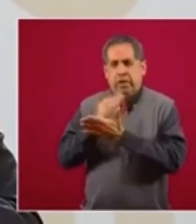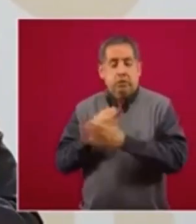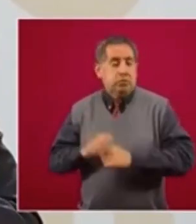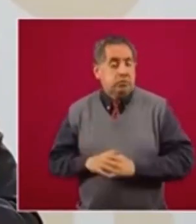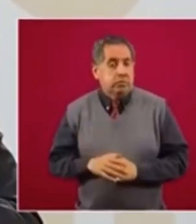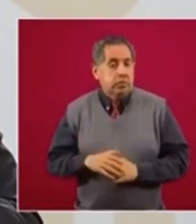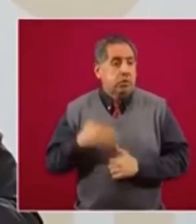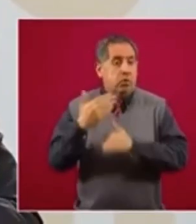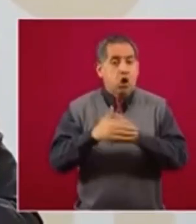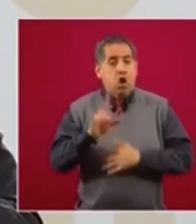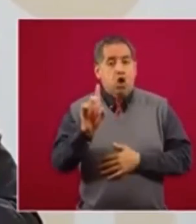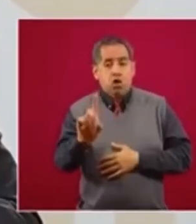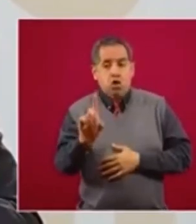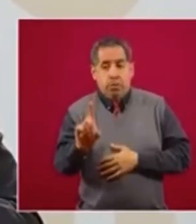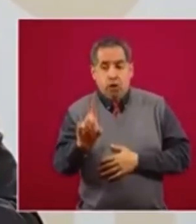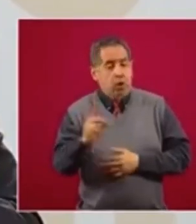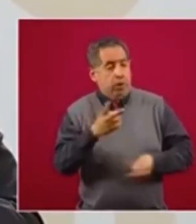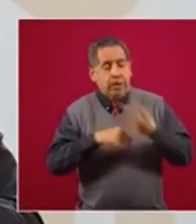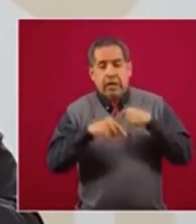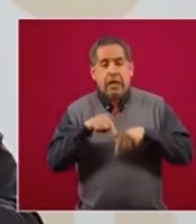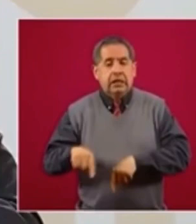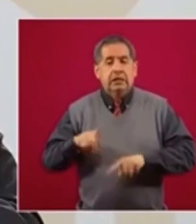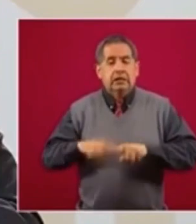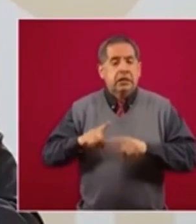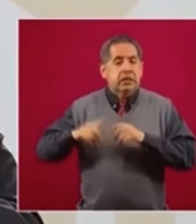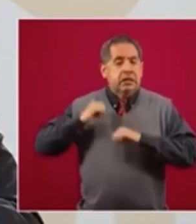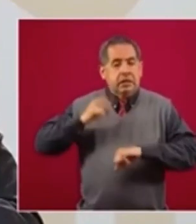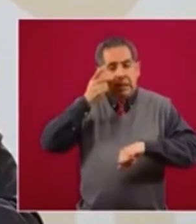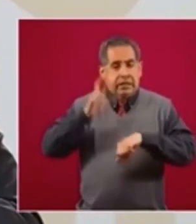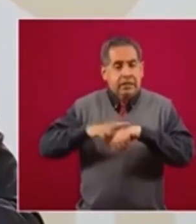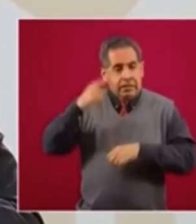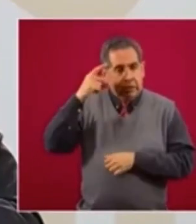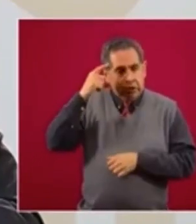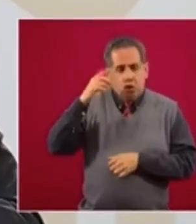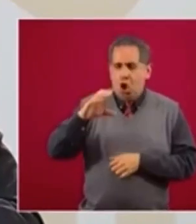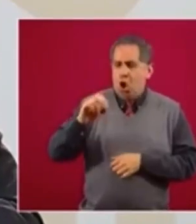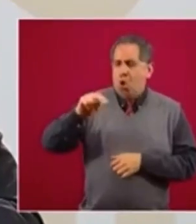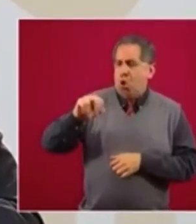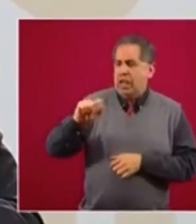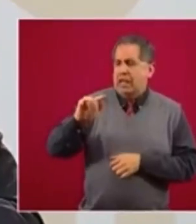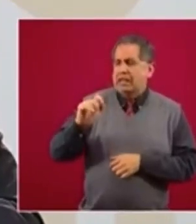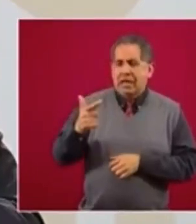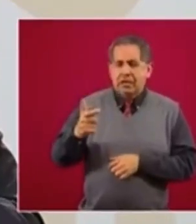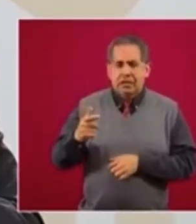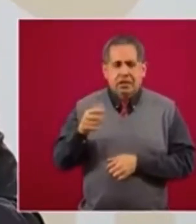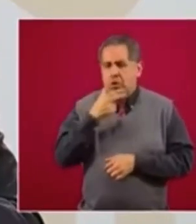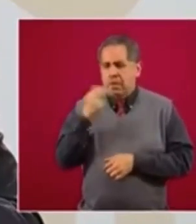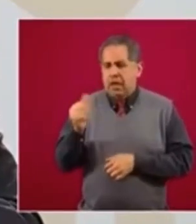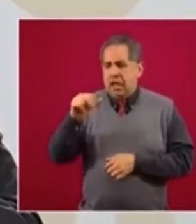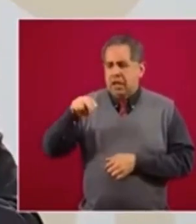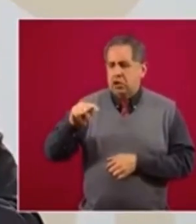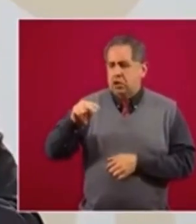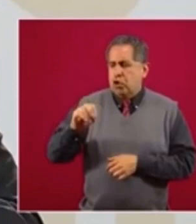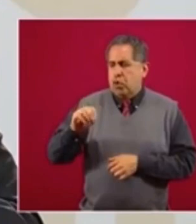próximo domingo estará aquí con nosotros el director de la CONALITEG, Antonio